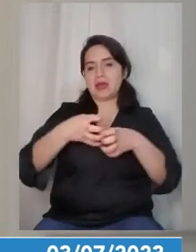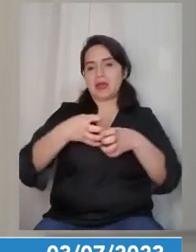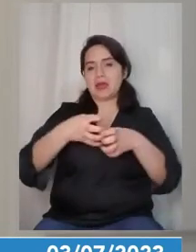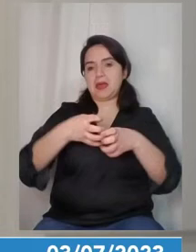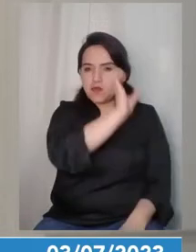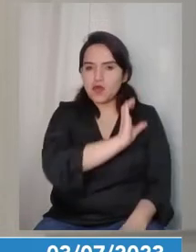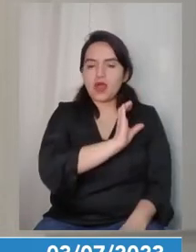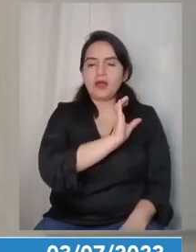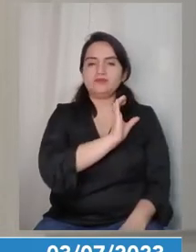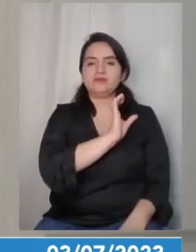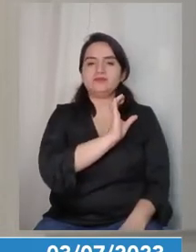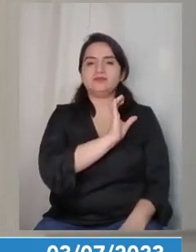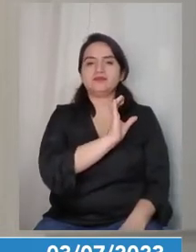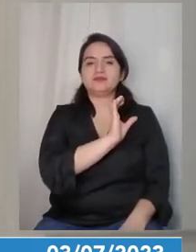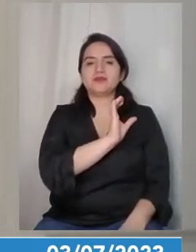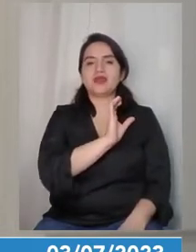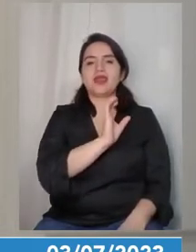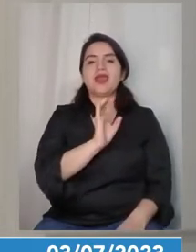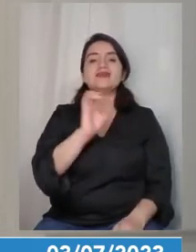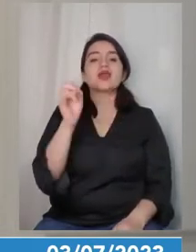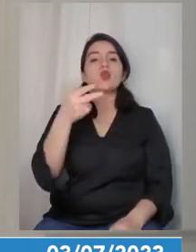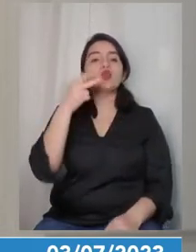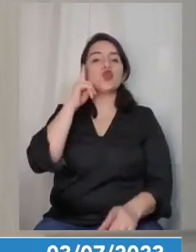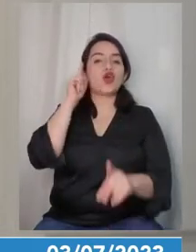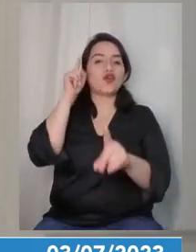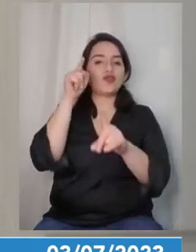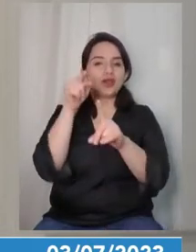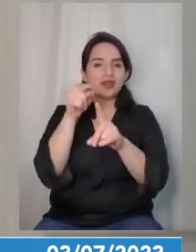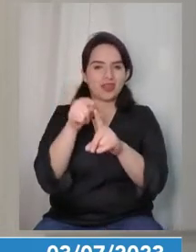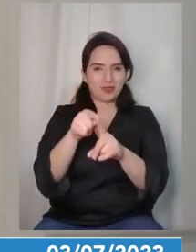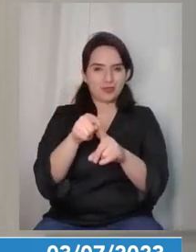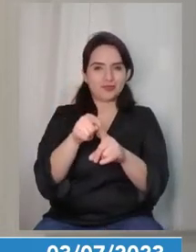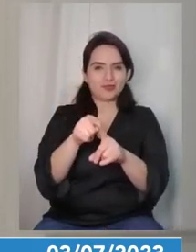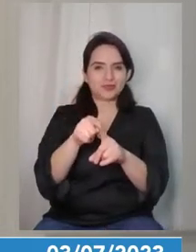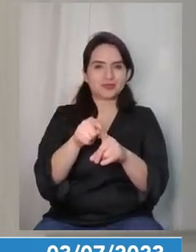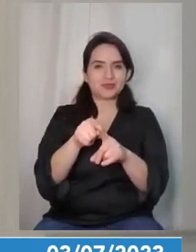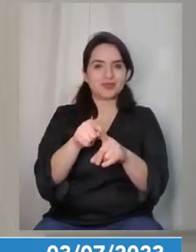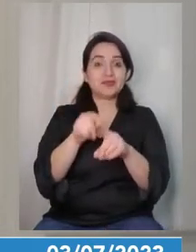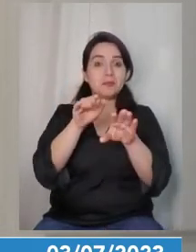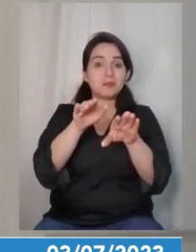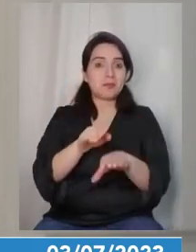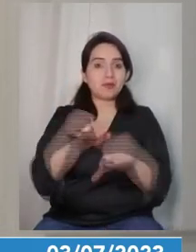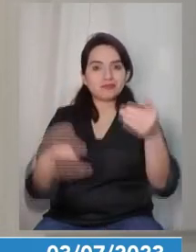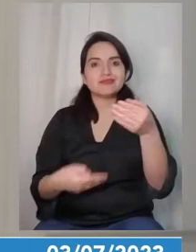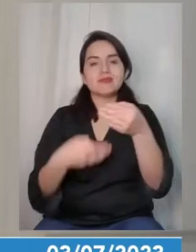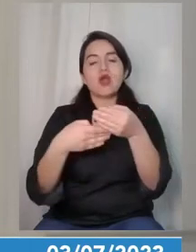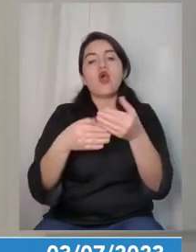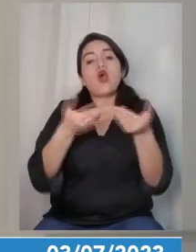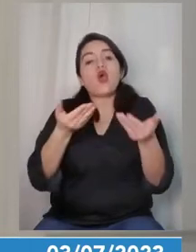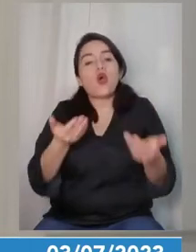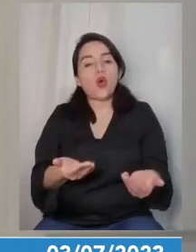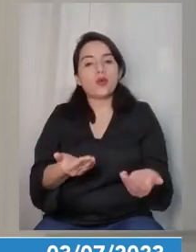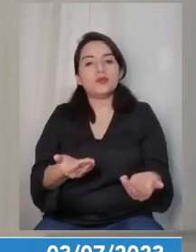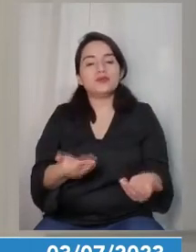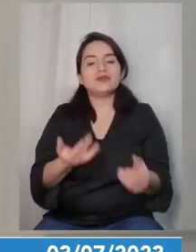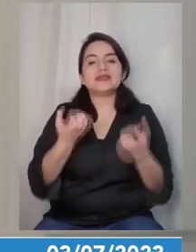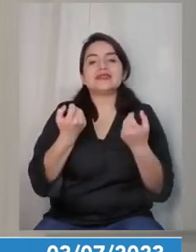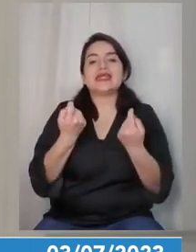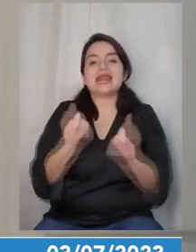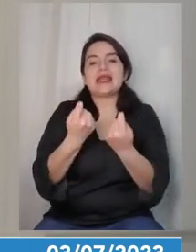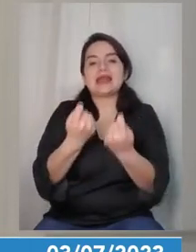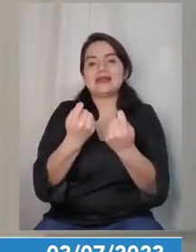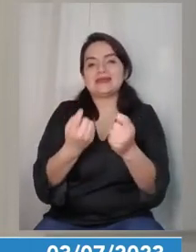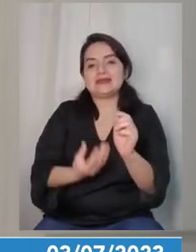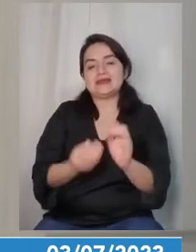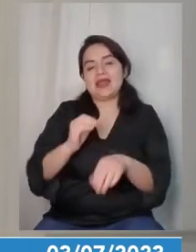propósito al a sí mismo, o se trata, ¿no es cierto?, de señalar que todo ese conjunto va a permitir la